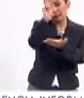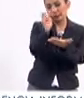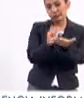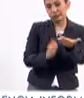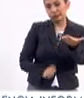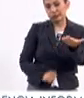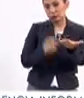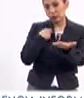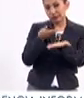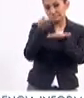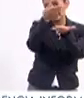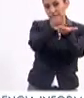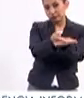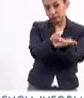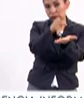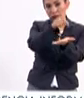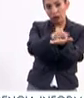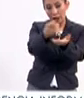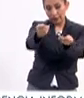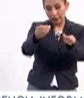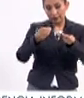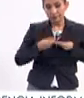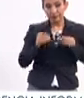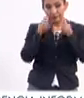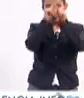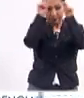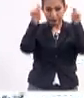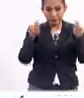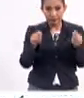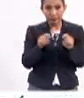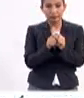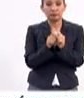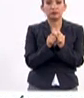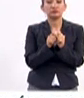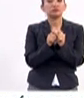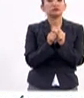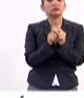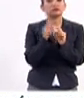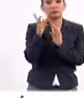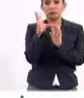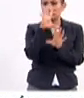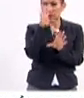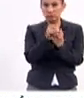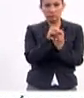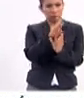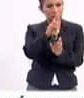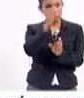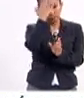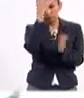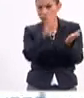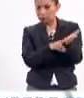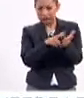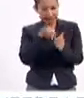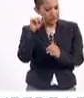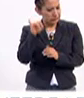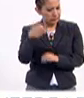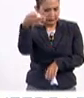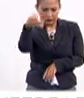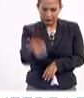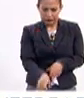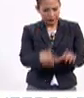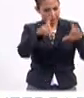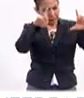de titulación. Y con eso ya le dan el título, que supongo que es un título plenamente reconocido a nivel nacional.